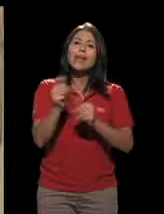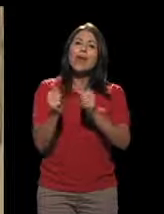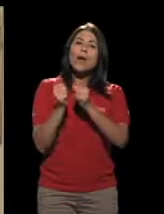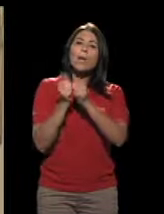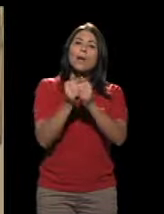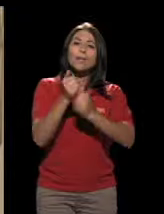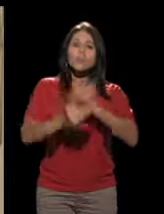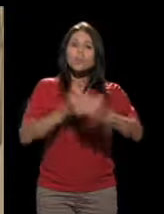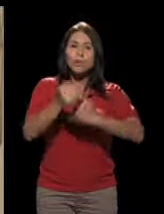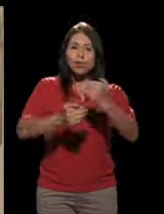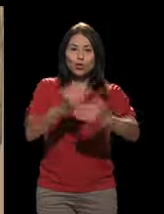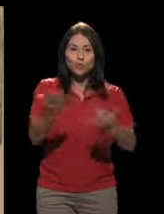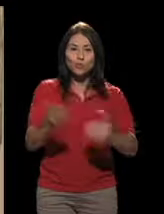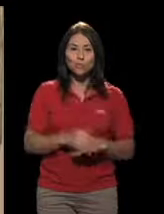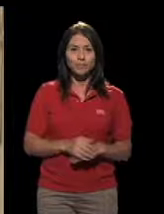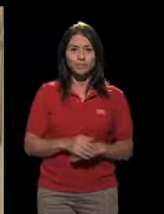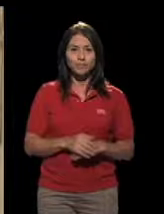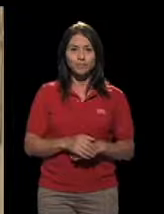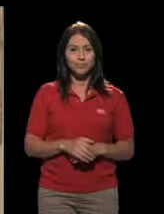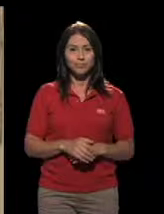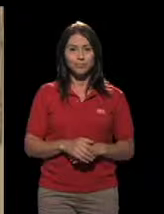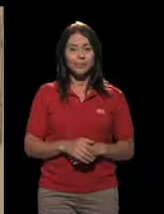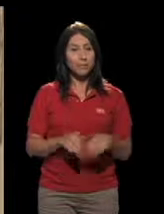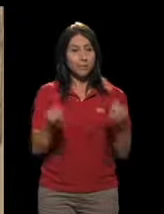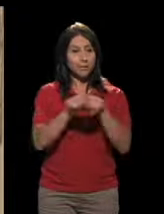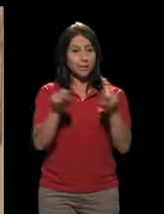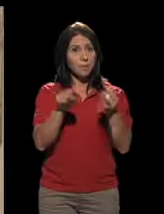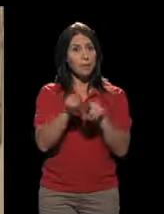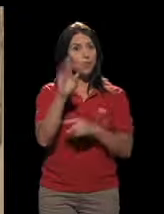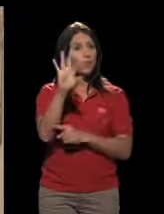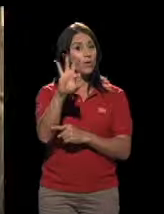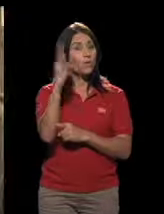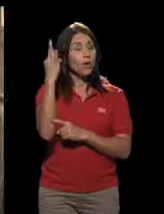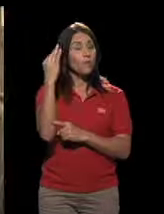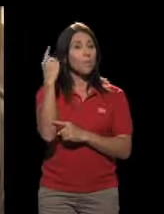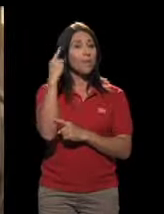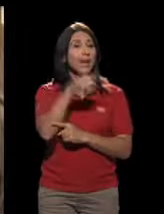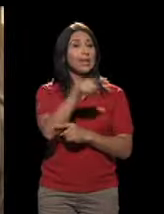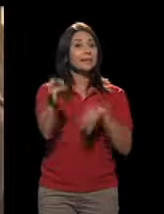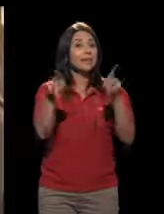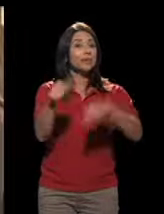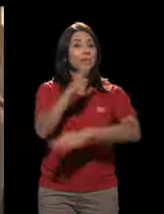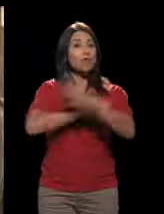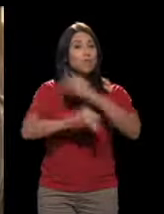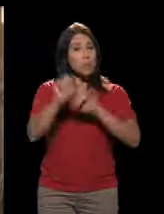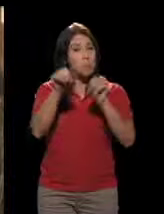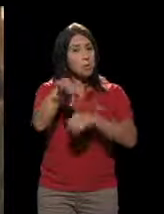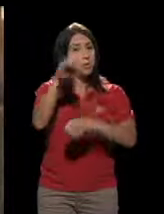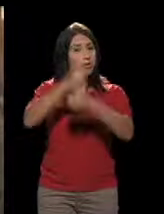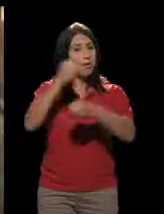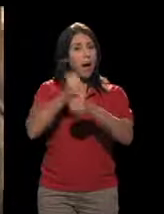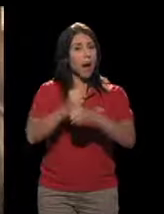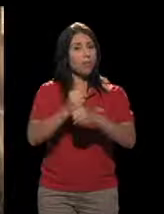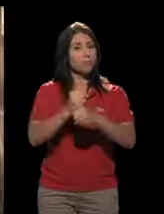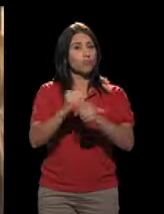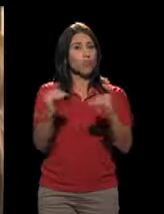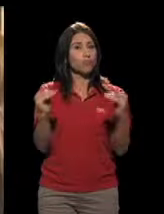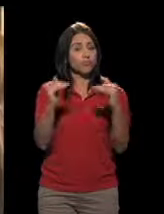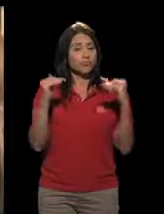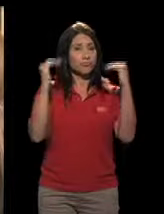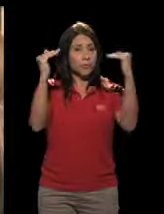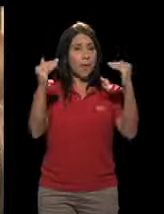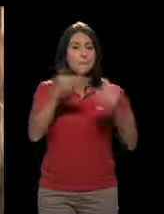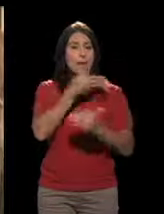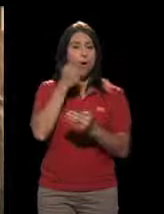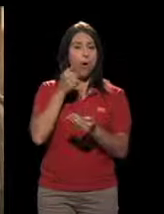acompañamiento durante este proceso. También una forma de que accedan a puestos calificados, ¿verdad? Y de repente con mejores